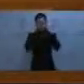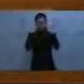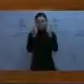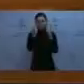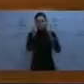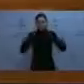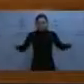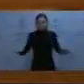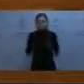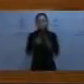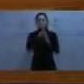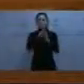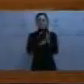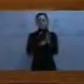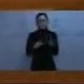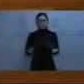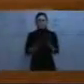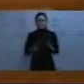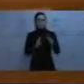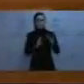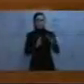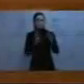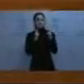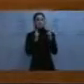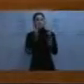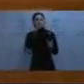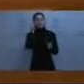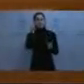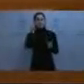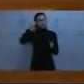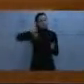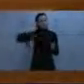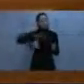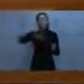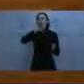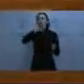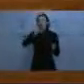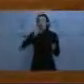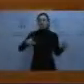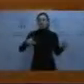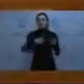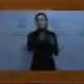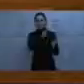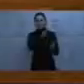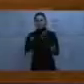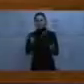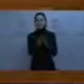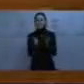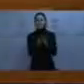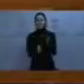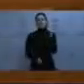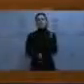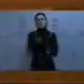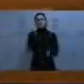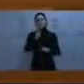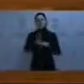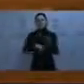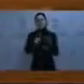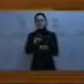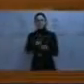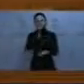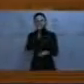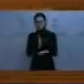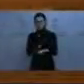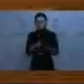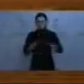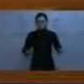al reglamento. Sus señorías saben y conocen que el Grupo Parlamentario Popular quería ser más ambicioso en esta reforma parcial,